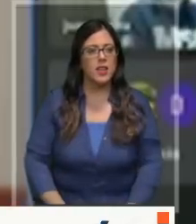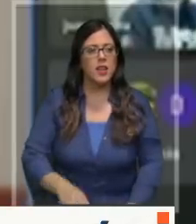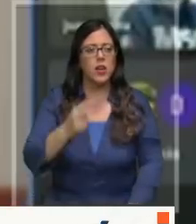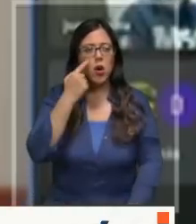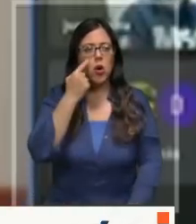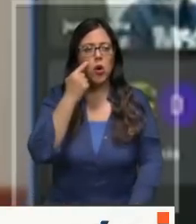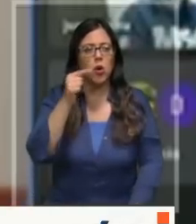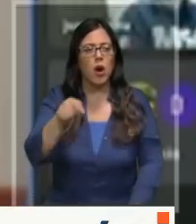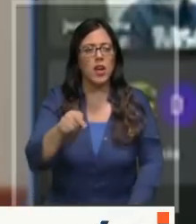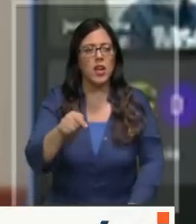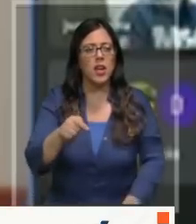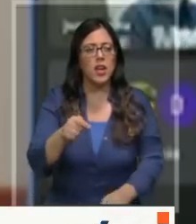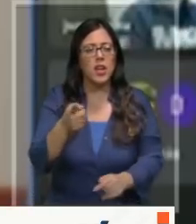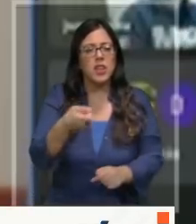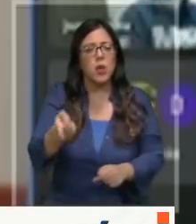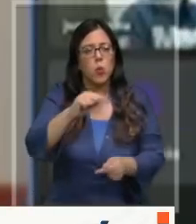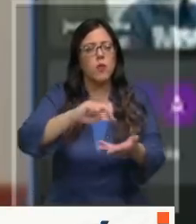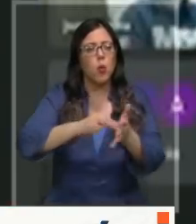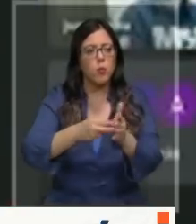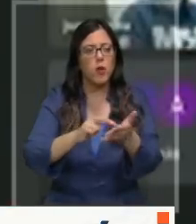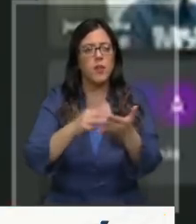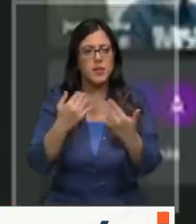los hechos. Sí.